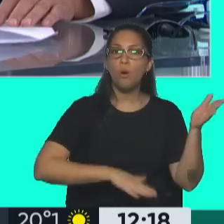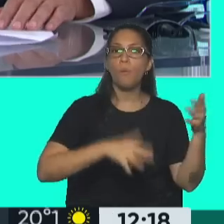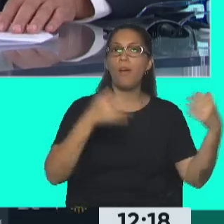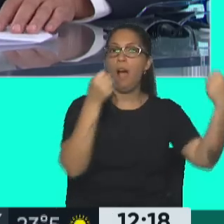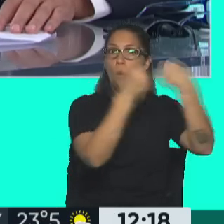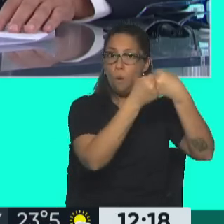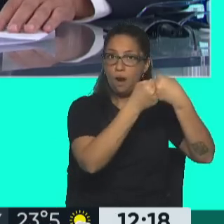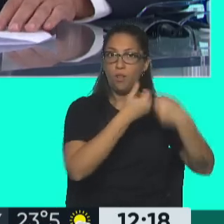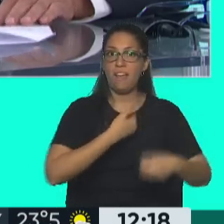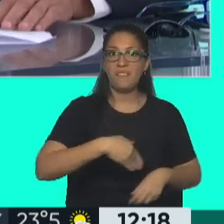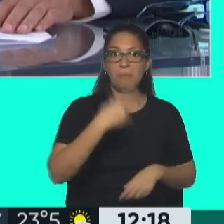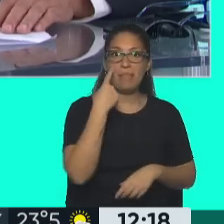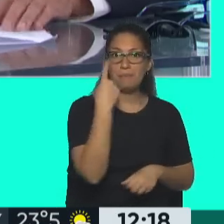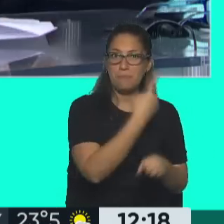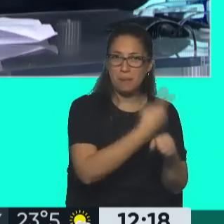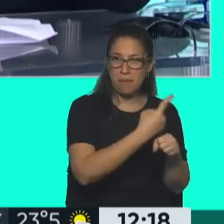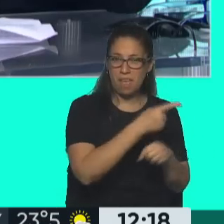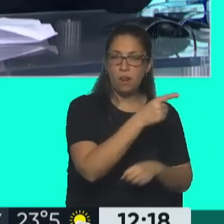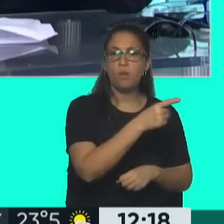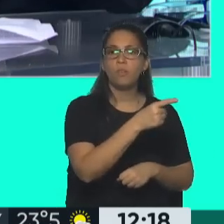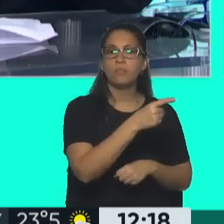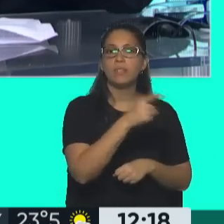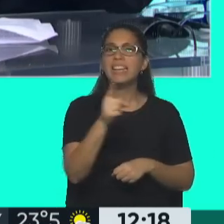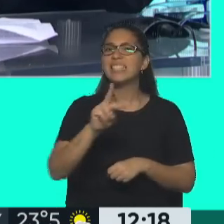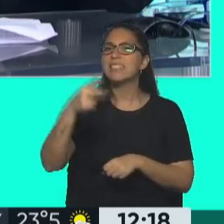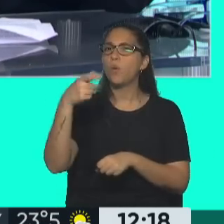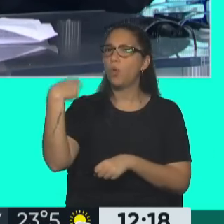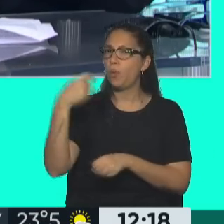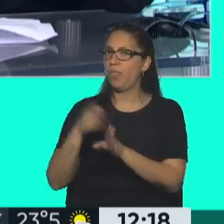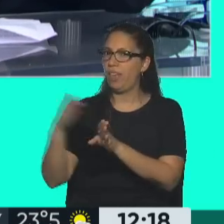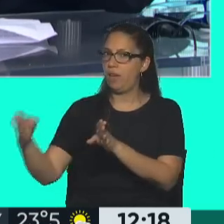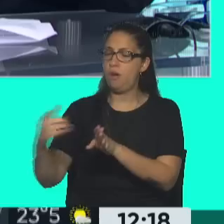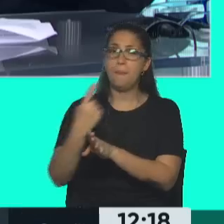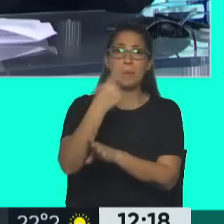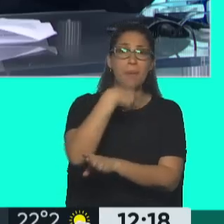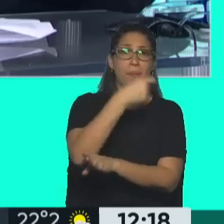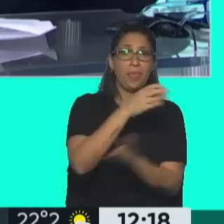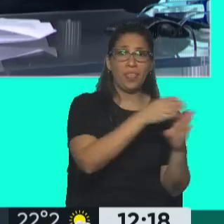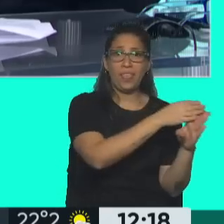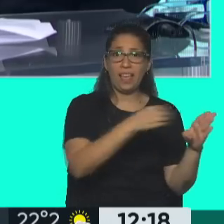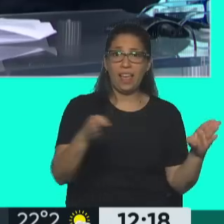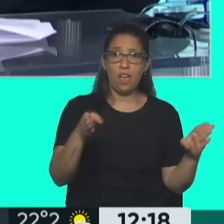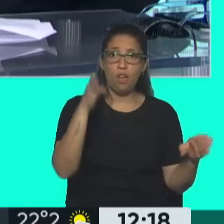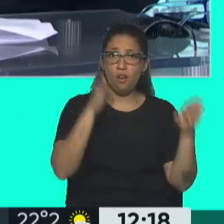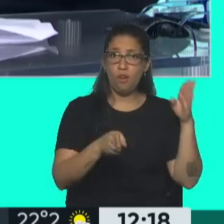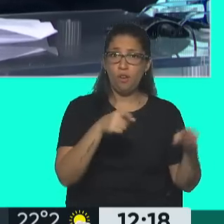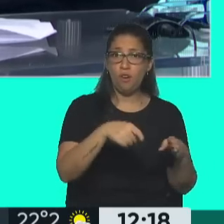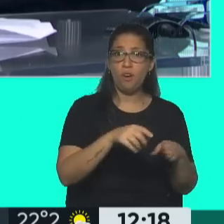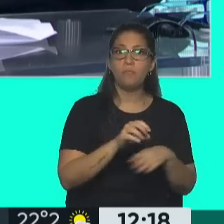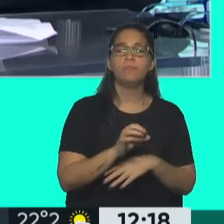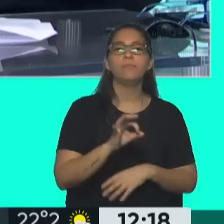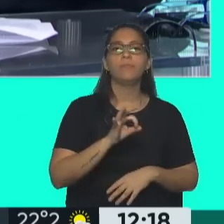acuerdo stand-by con el Fondo Monetario Internacional, esta es la segunda parte del informe. Hubo una primera que es más reservada, que es la que se le mandó en